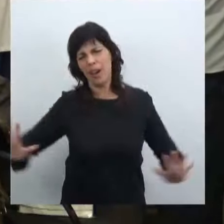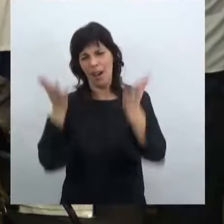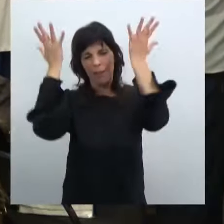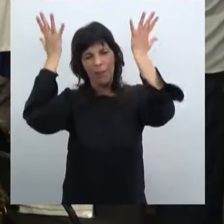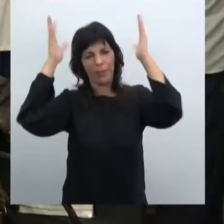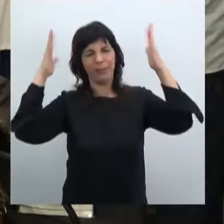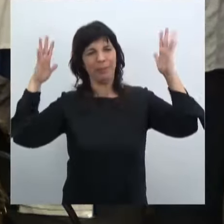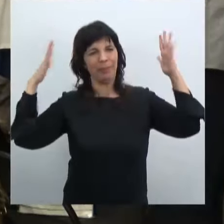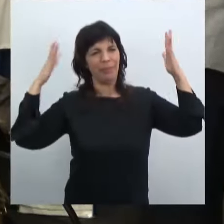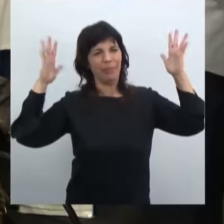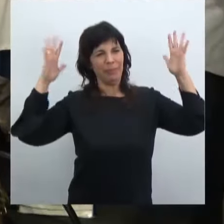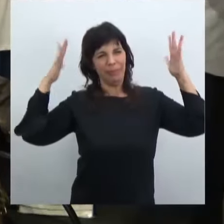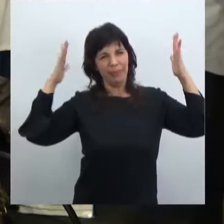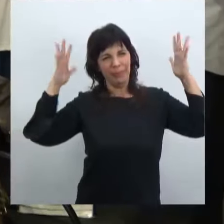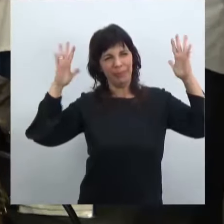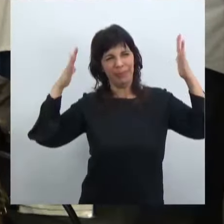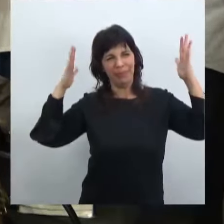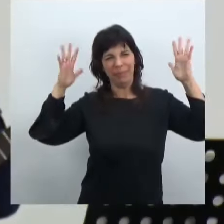Aleluya.